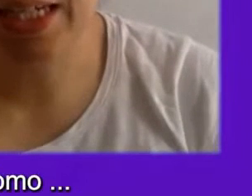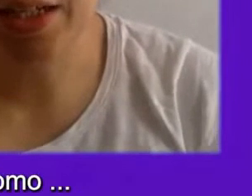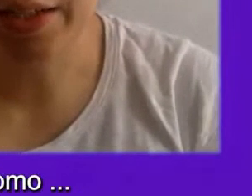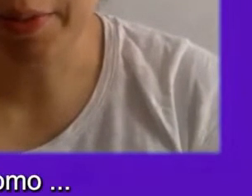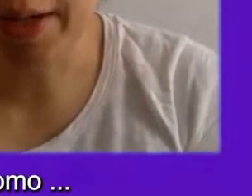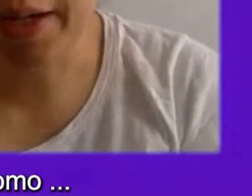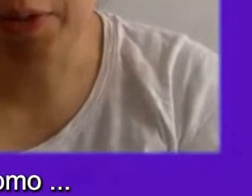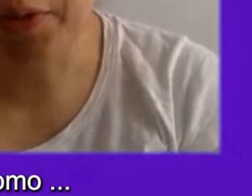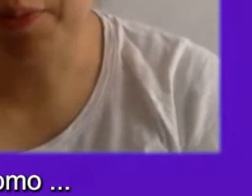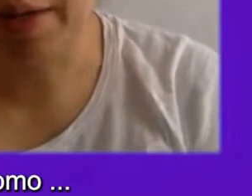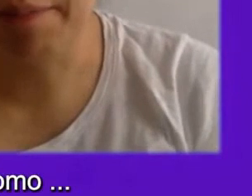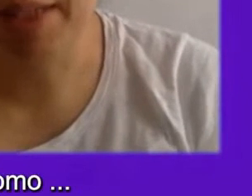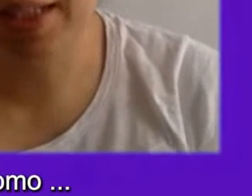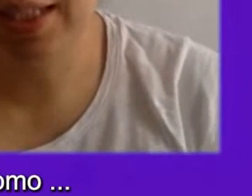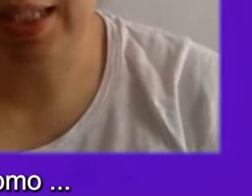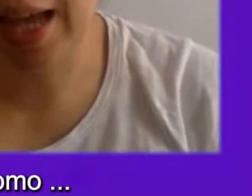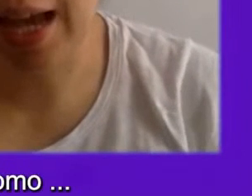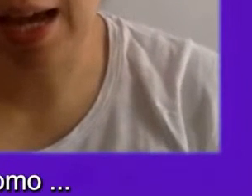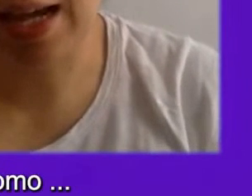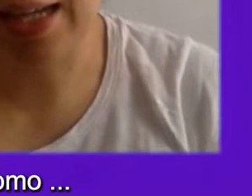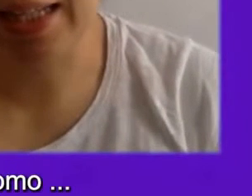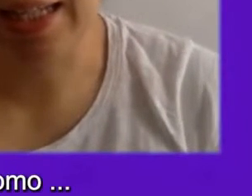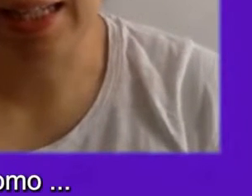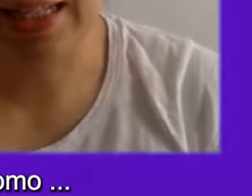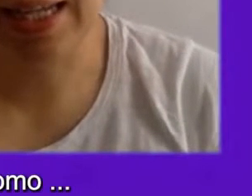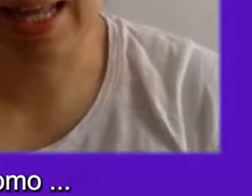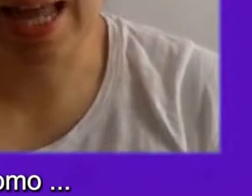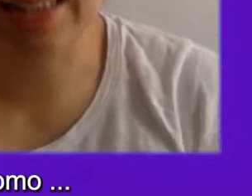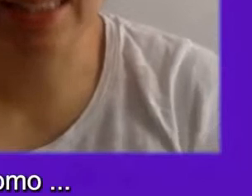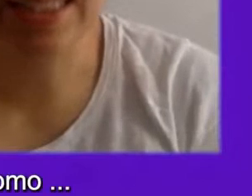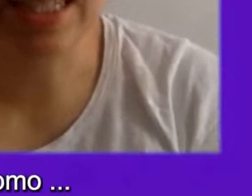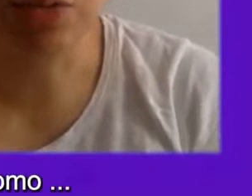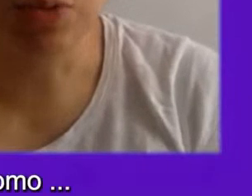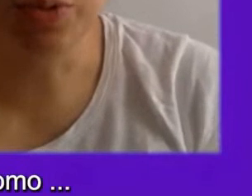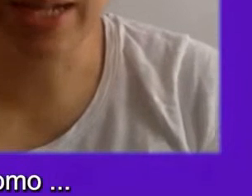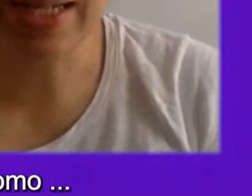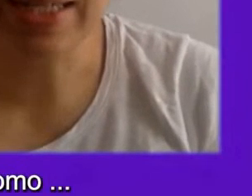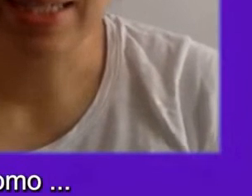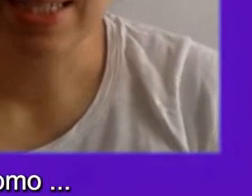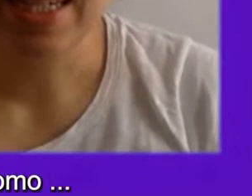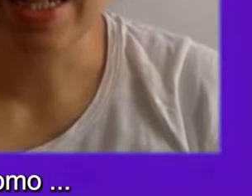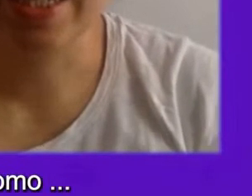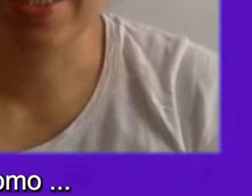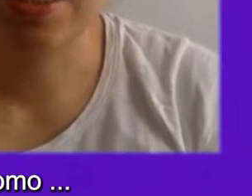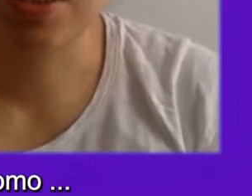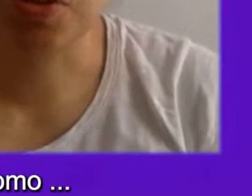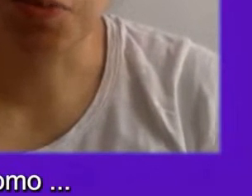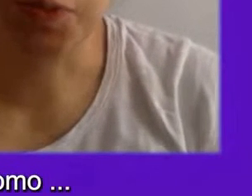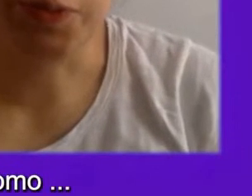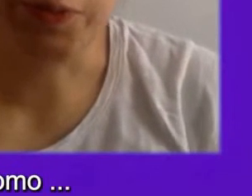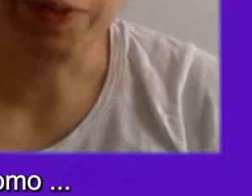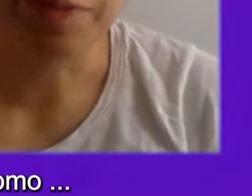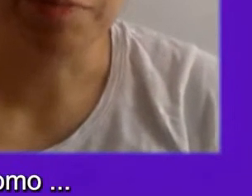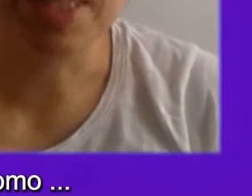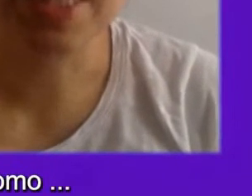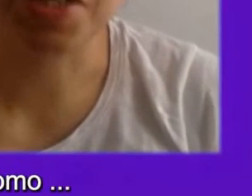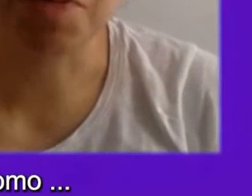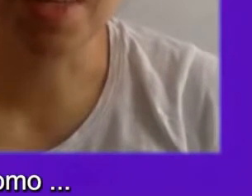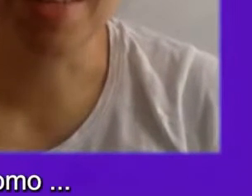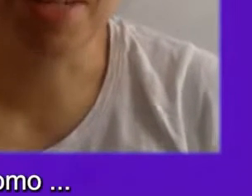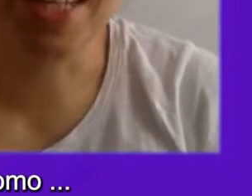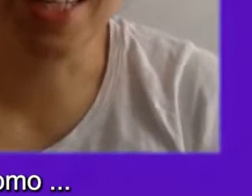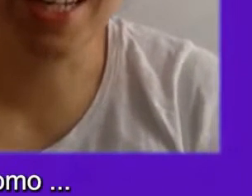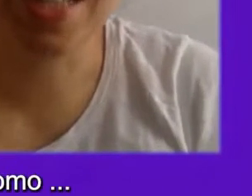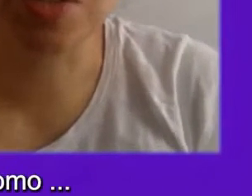Y bueno, para mí el arte, la cultura, es como bien